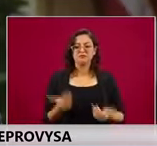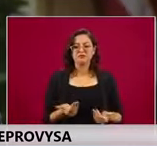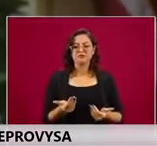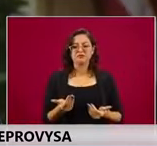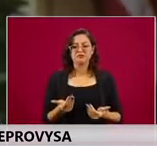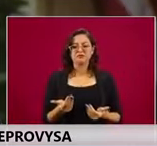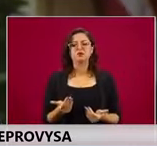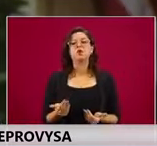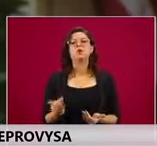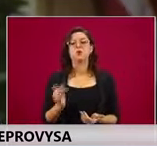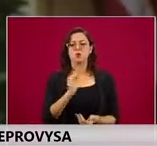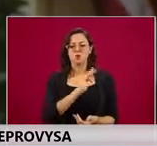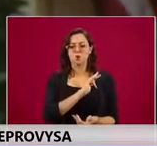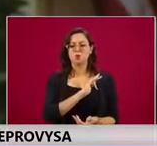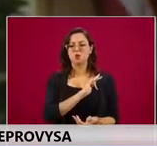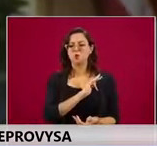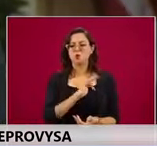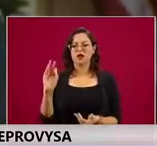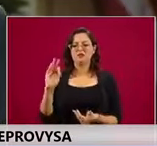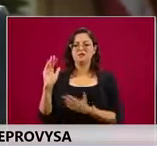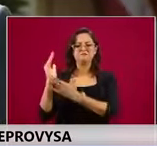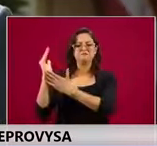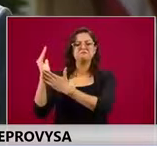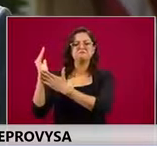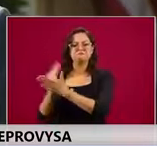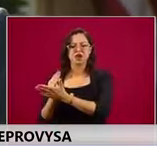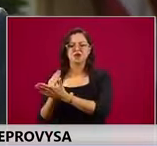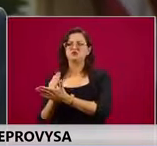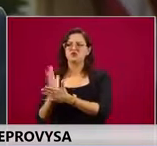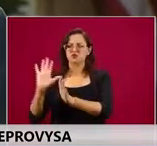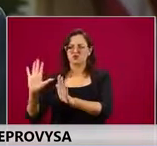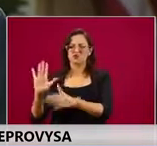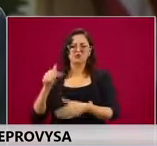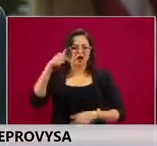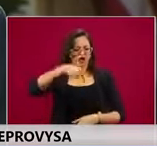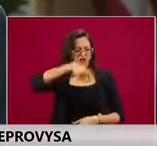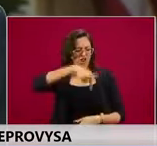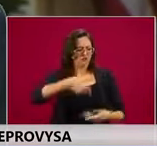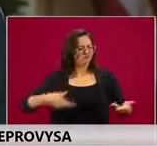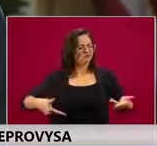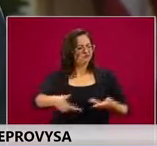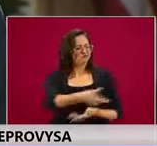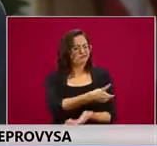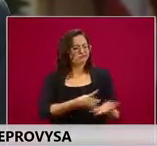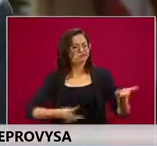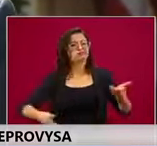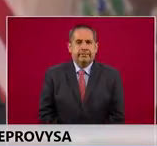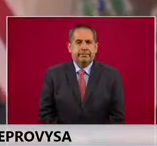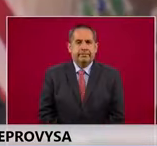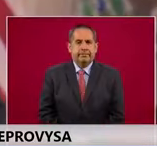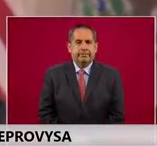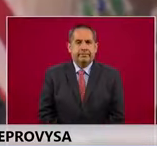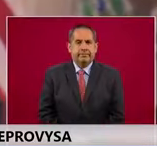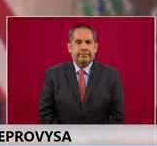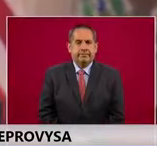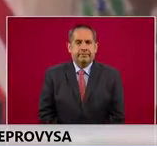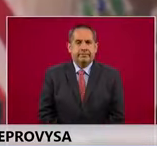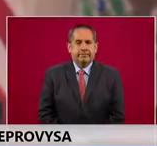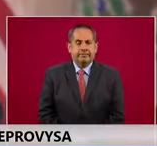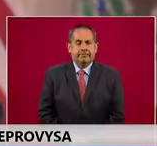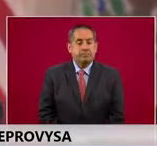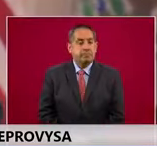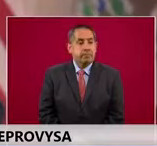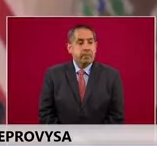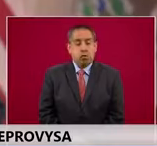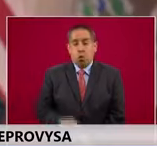bien. Somos parte del progreso de ese país. Sí, efectivamente, efectivamente. Yo soy convencido ya de irme a los Estados Unidos.